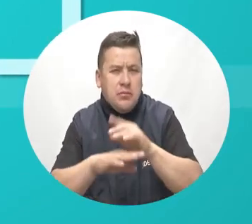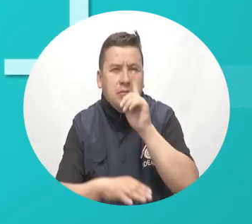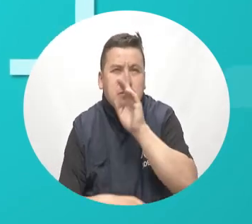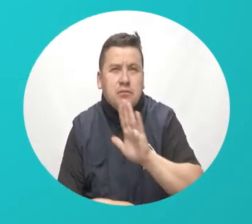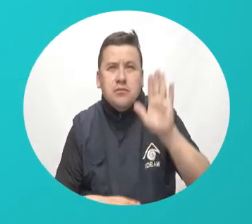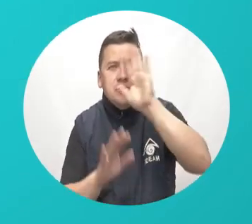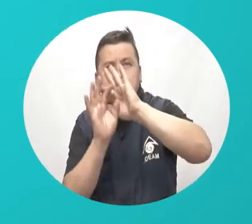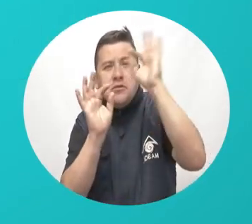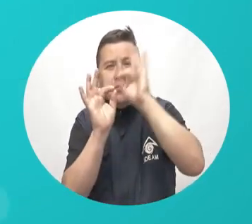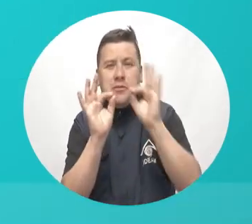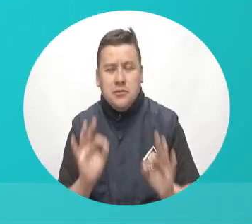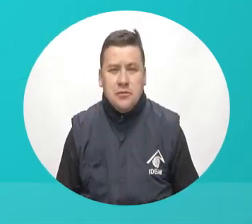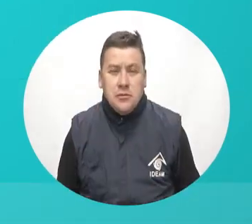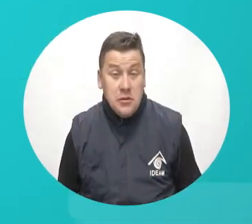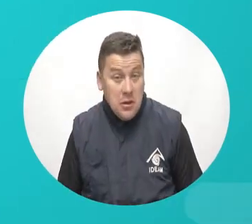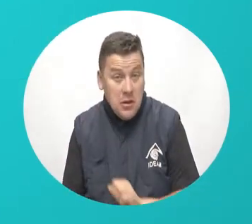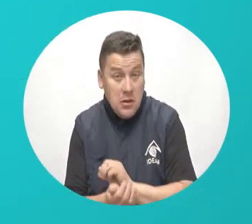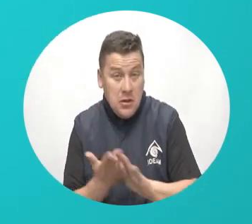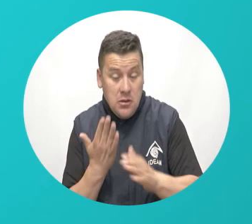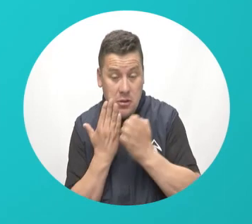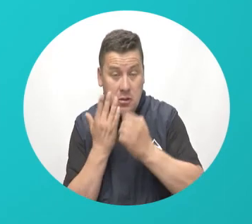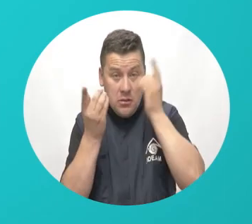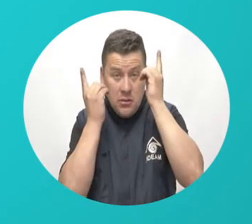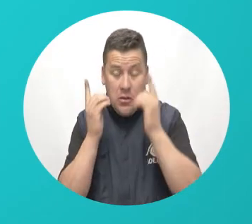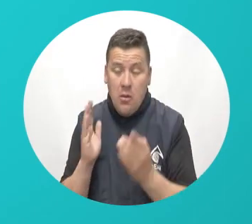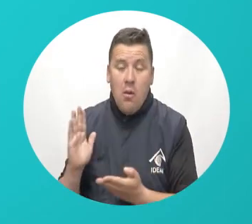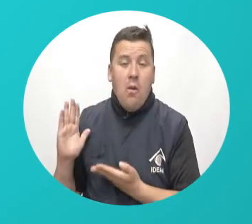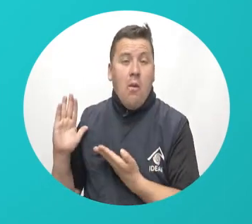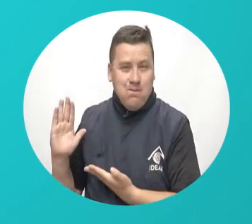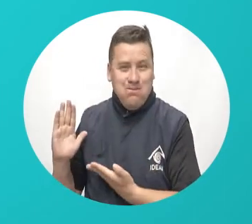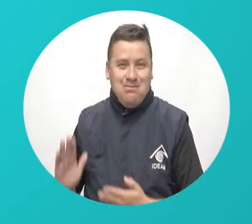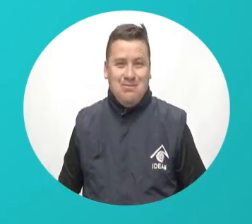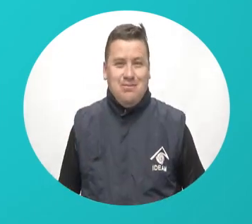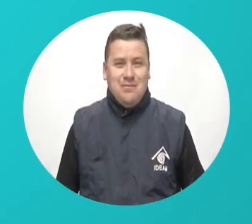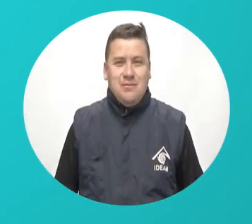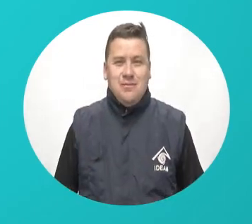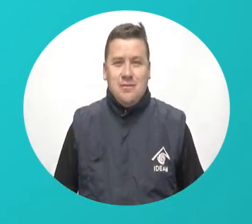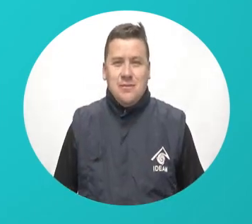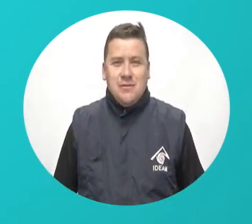alertas a nivel municipal. Disponible gratis para iOS y Android.